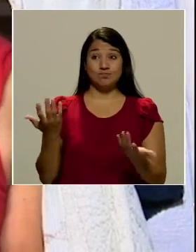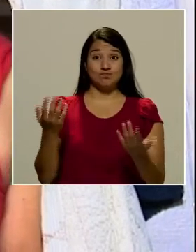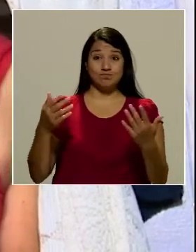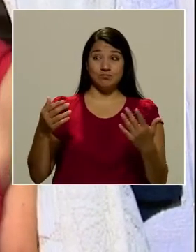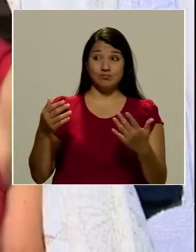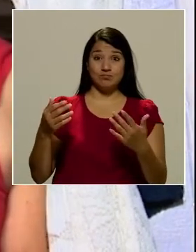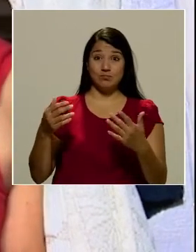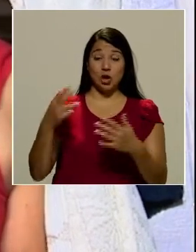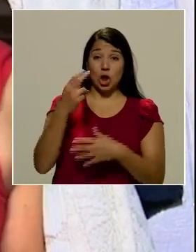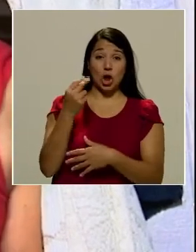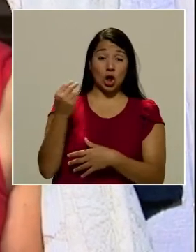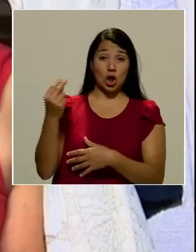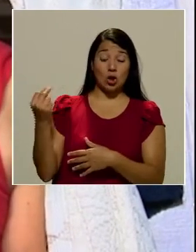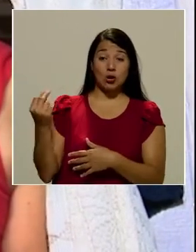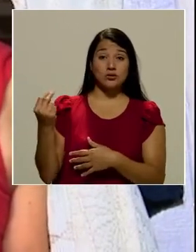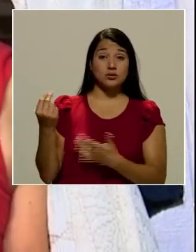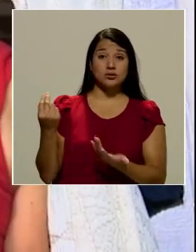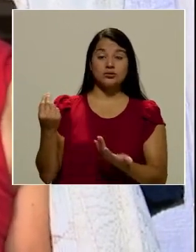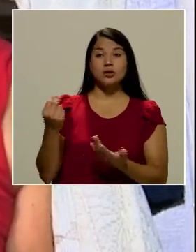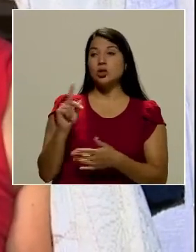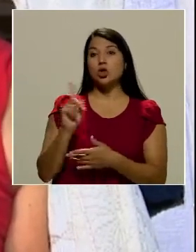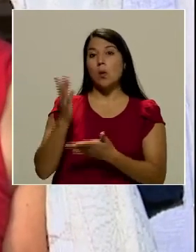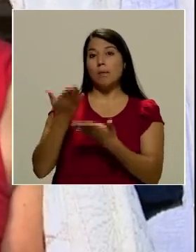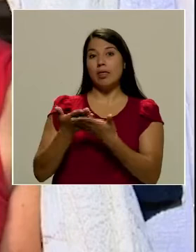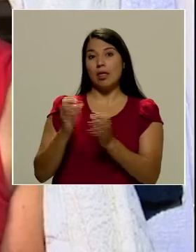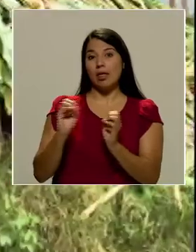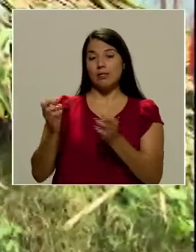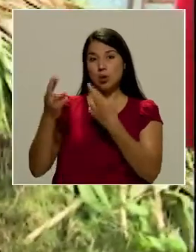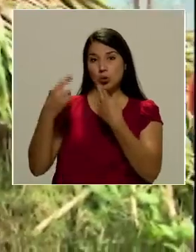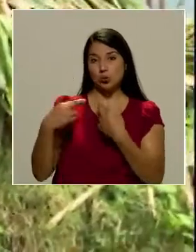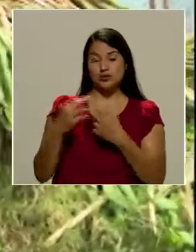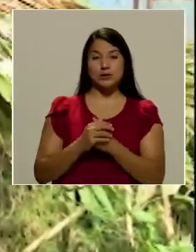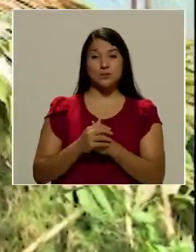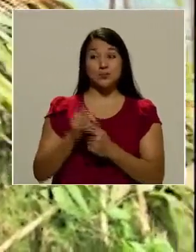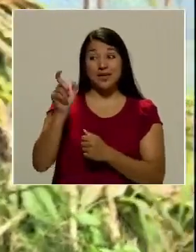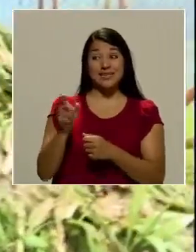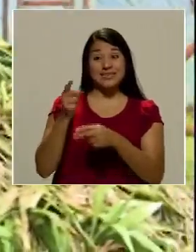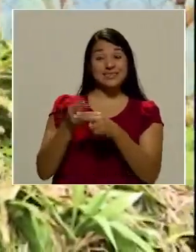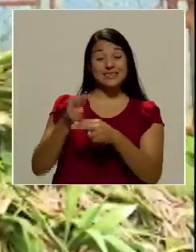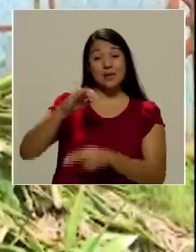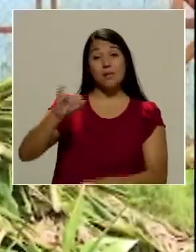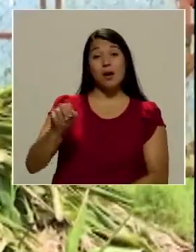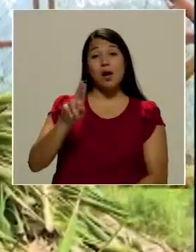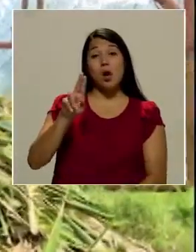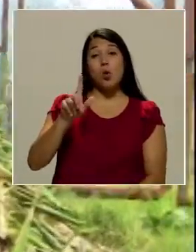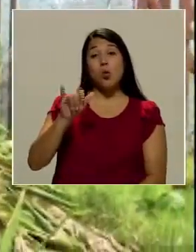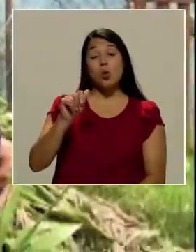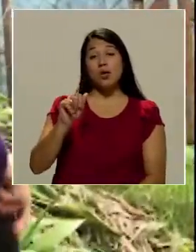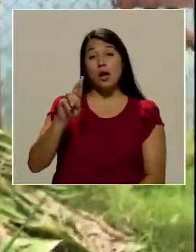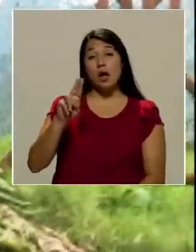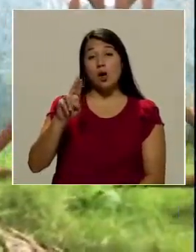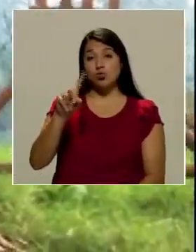han rechazado, no me han dado ninguna respuesta. Ella es doña Julia Ruiz, de 68 años de